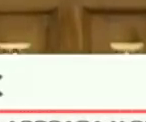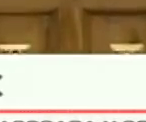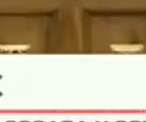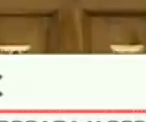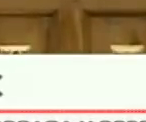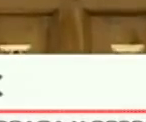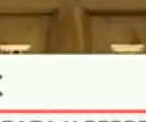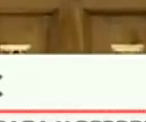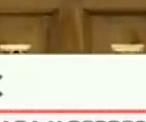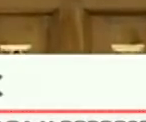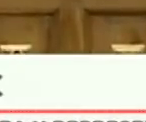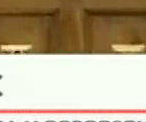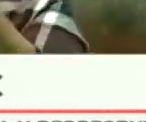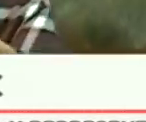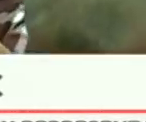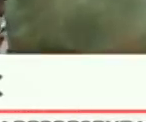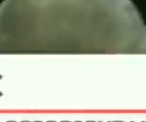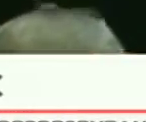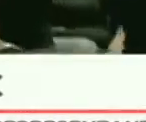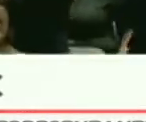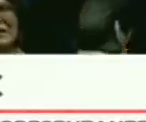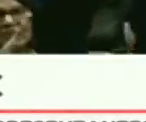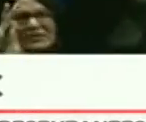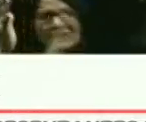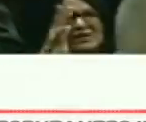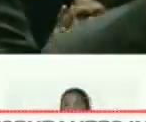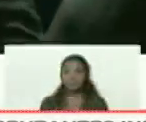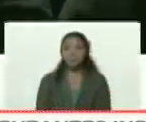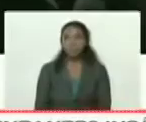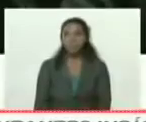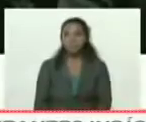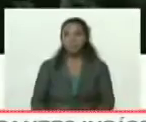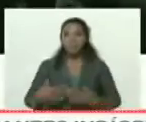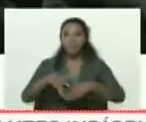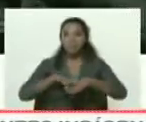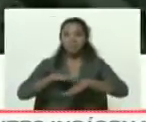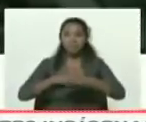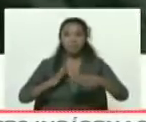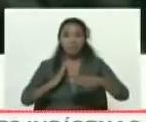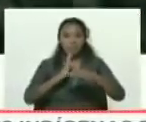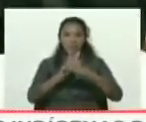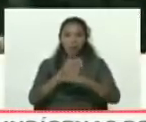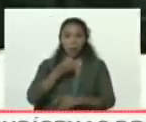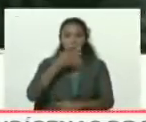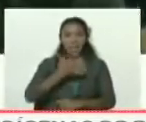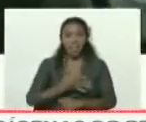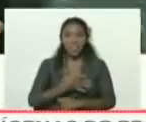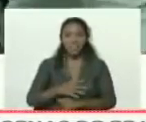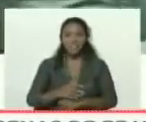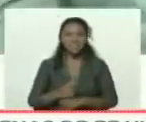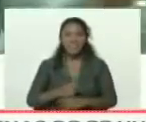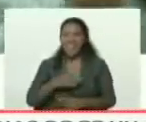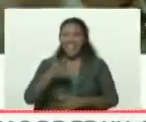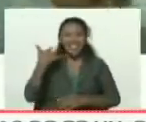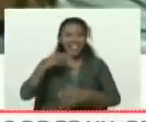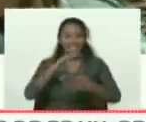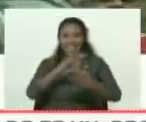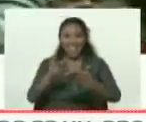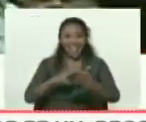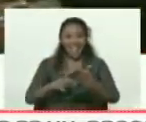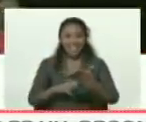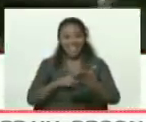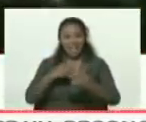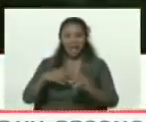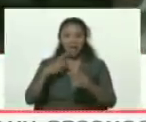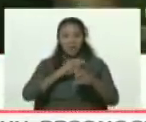2019. Perdóname que te interrumpa, pero a mí me dio mucha alegría. Buenísimo, buenísimo. Porque antes de él caer enfermo,